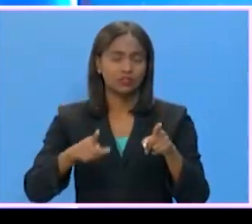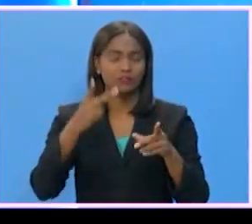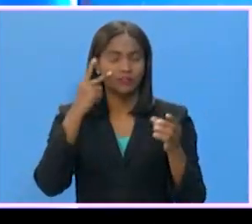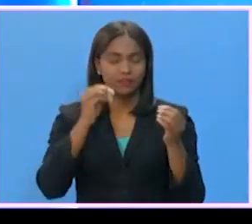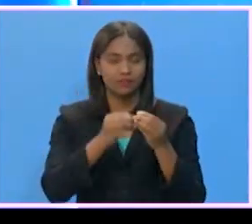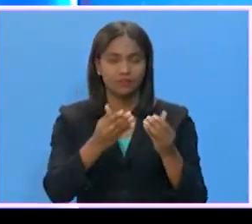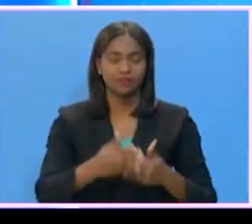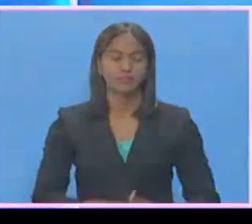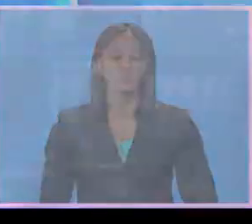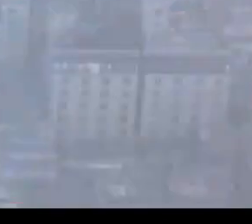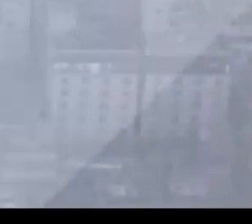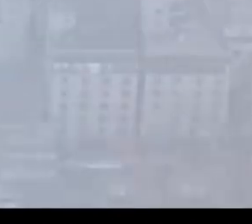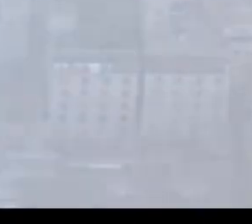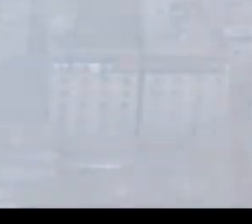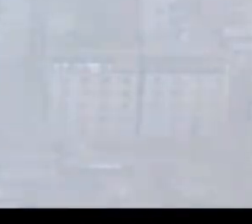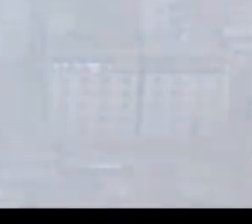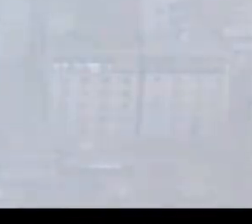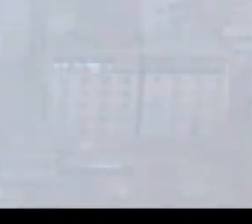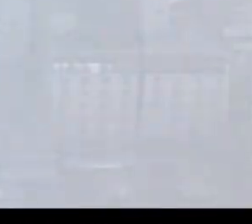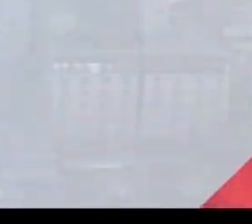Solano.